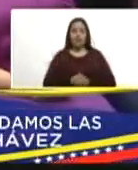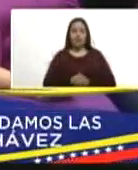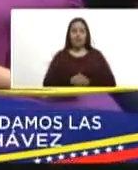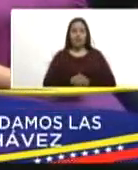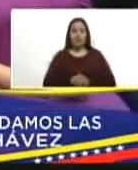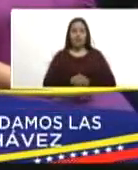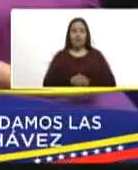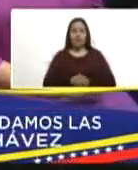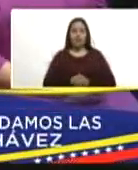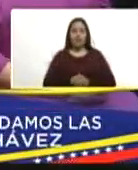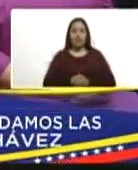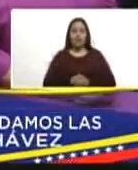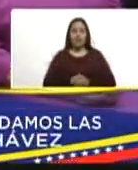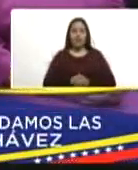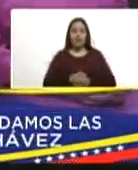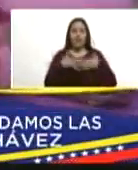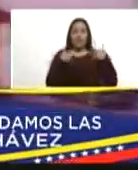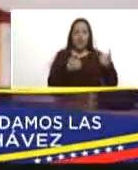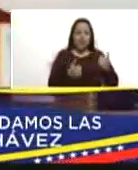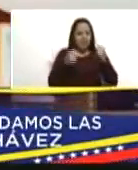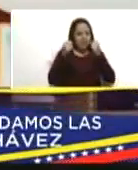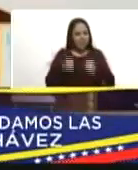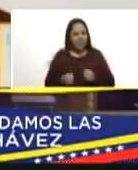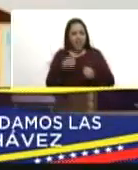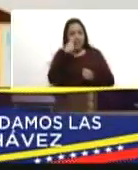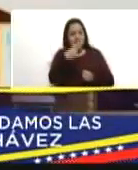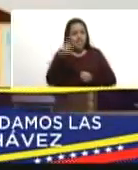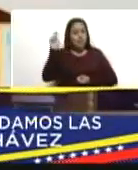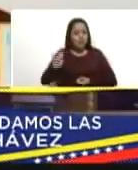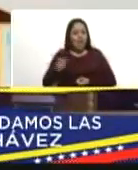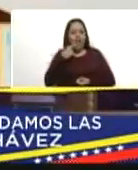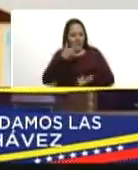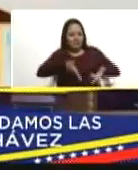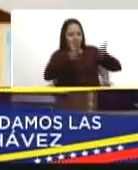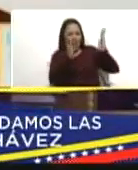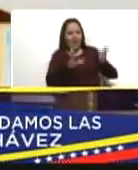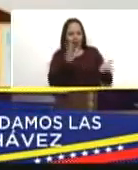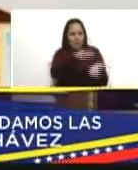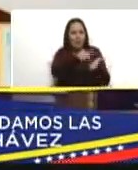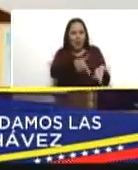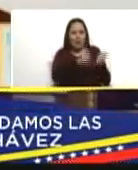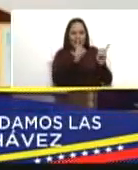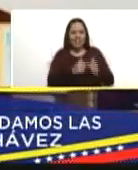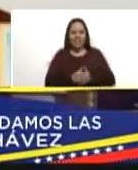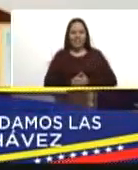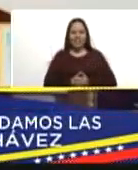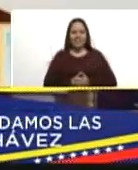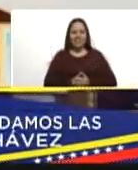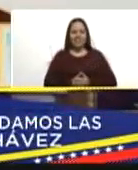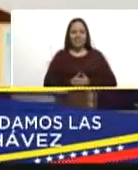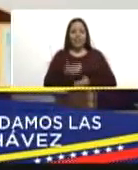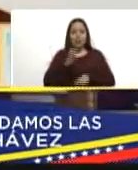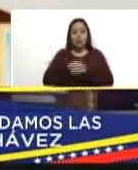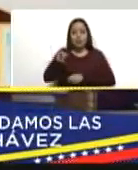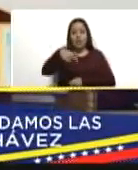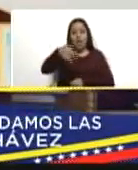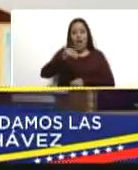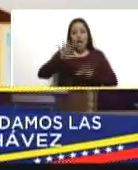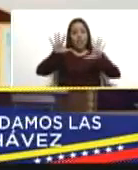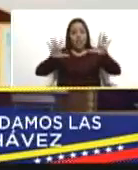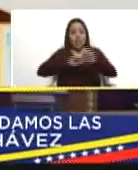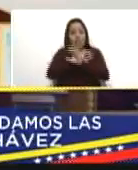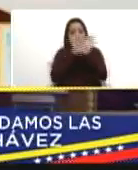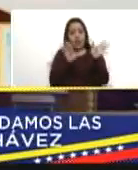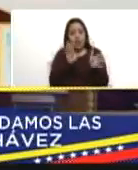sano seguro Mira por allá Dice una diputada bueno de la orden porque ustedes están aquí desde las 10 de